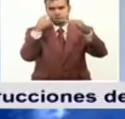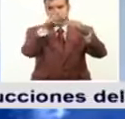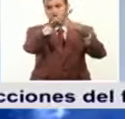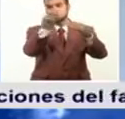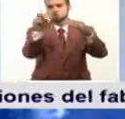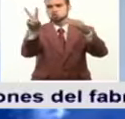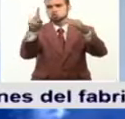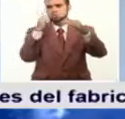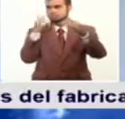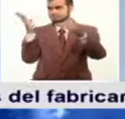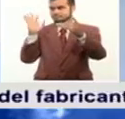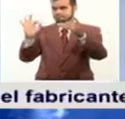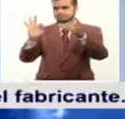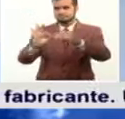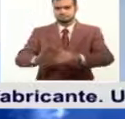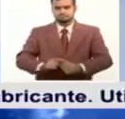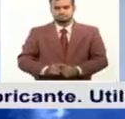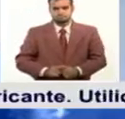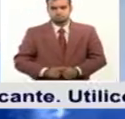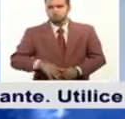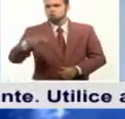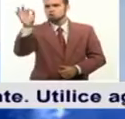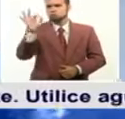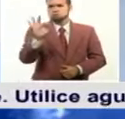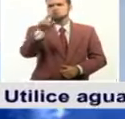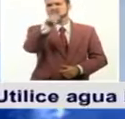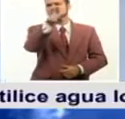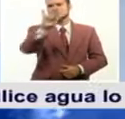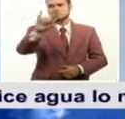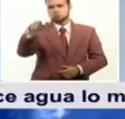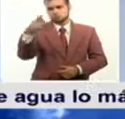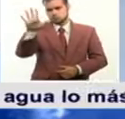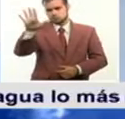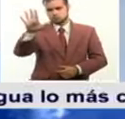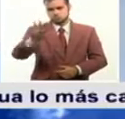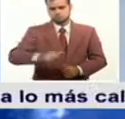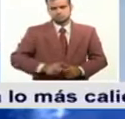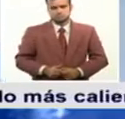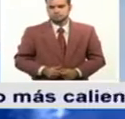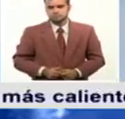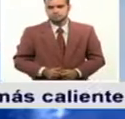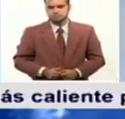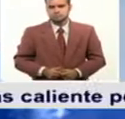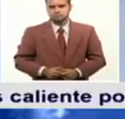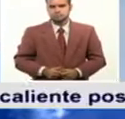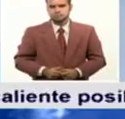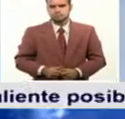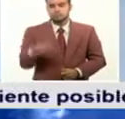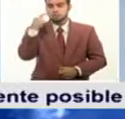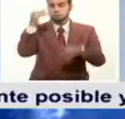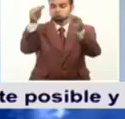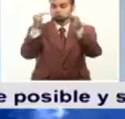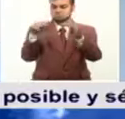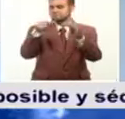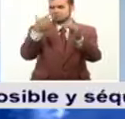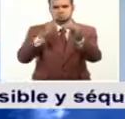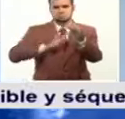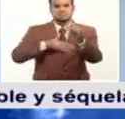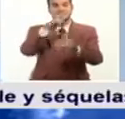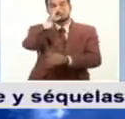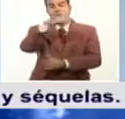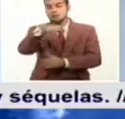el 16,5% de todos los diagnosticados. En edades pediátricas,